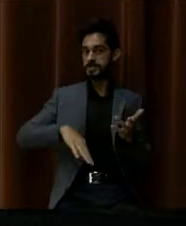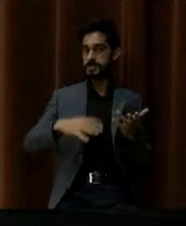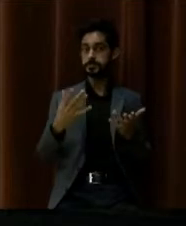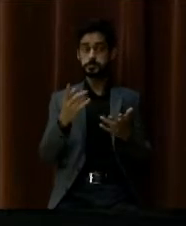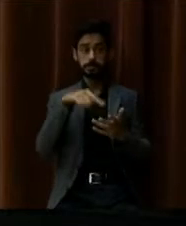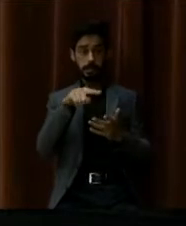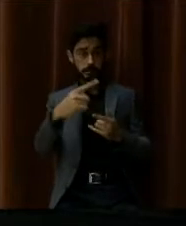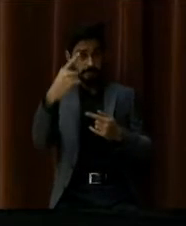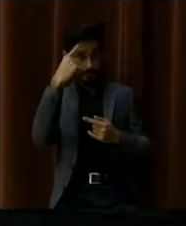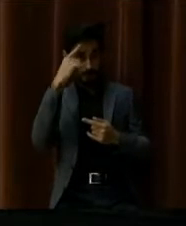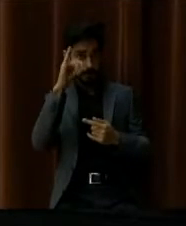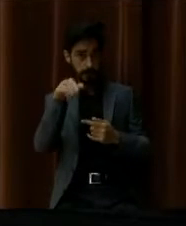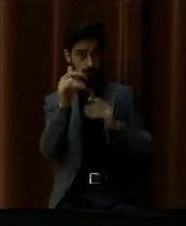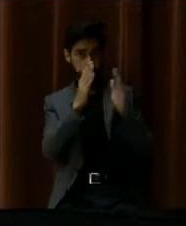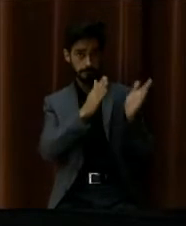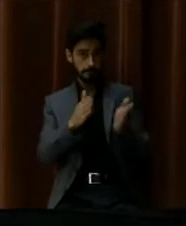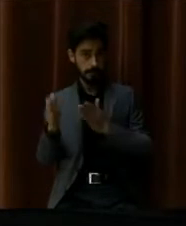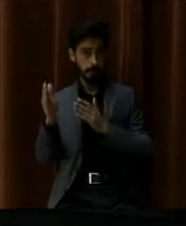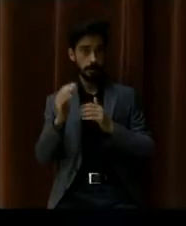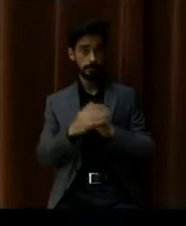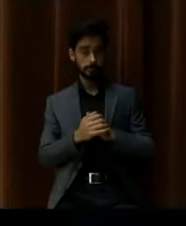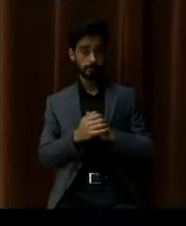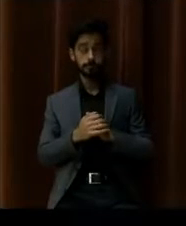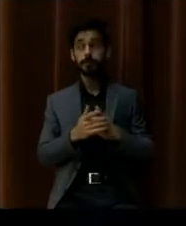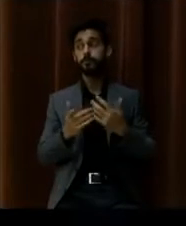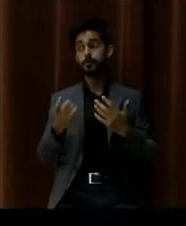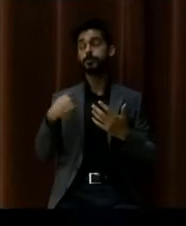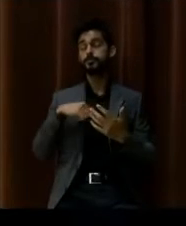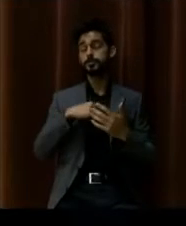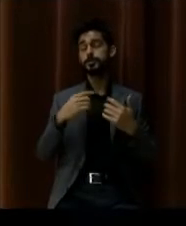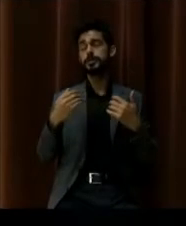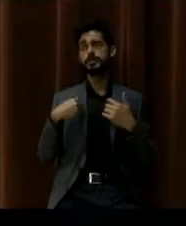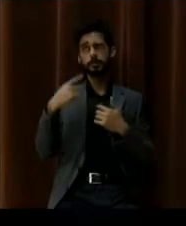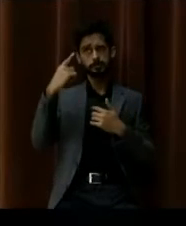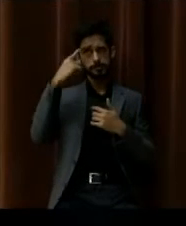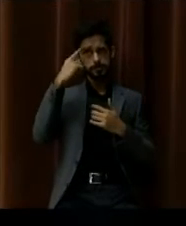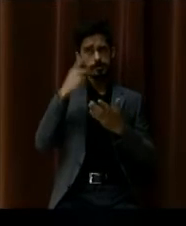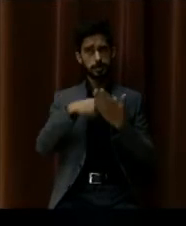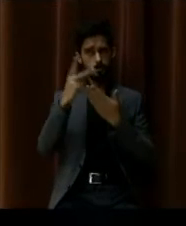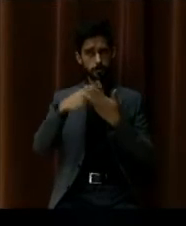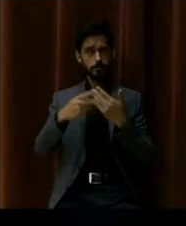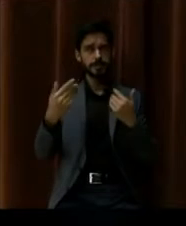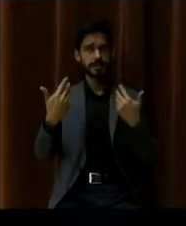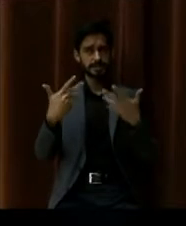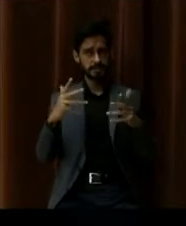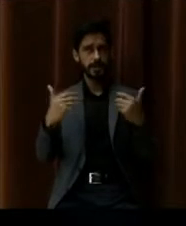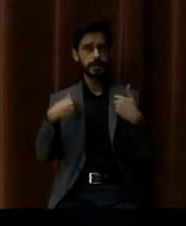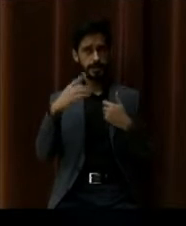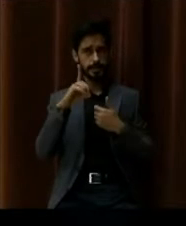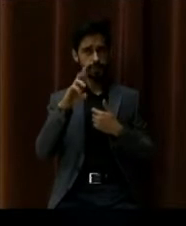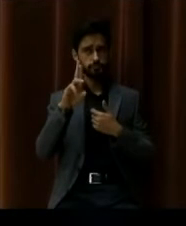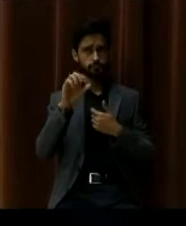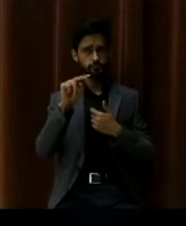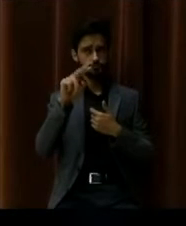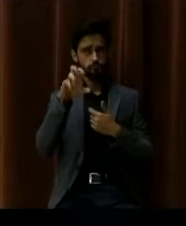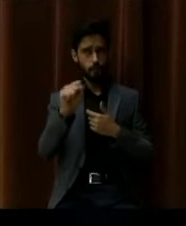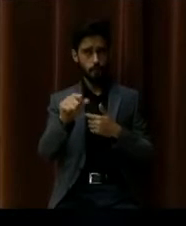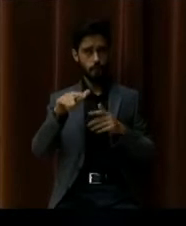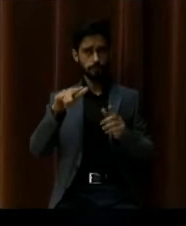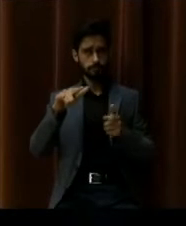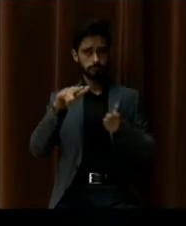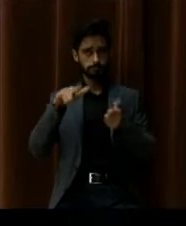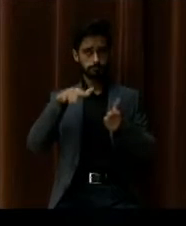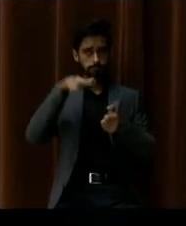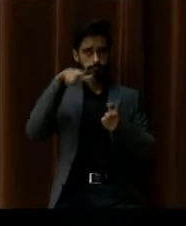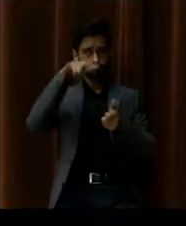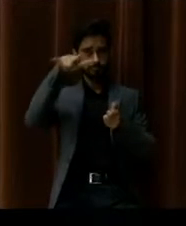está dentro de los planes tengo un programa entiendo que ya tiene drones pero si estamos evaluando lo para expandirla